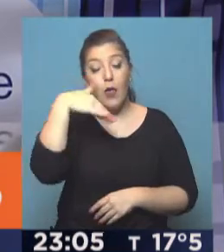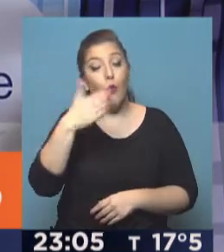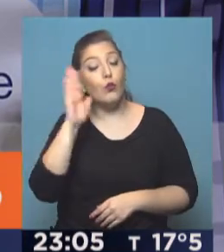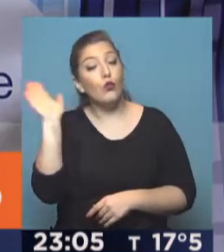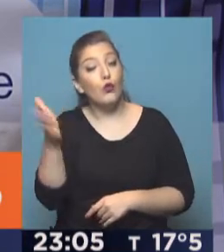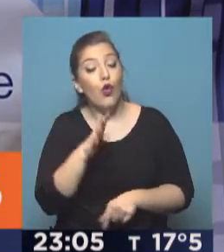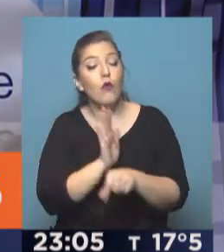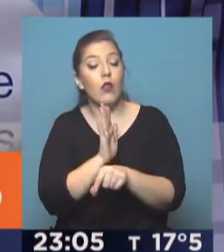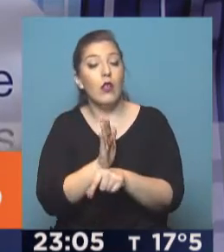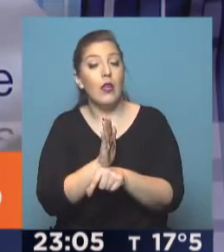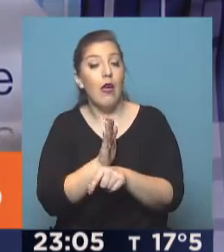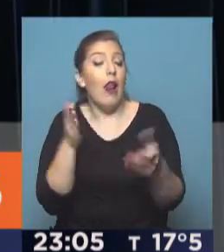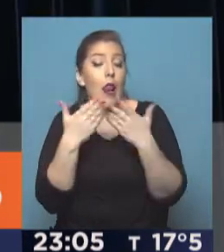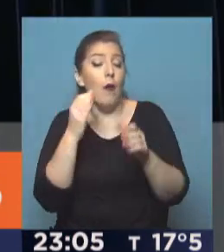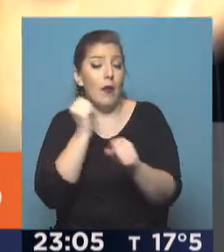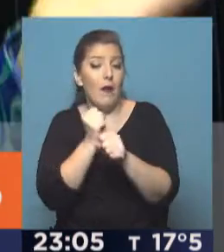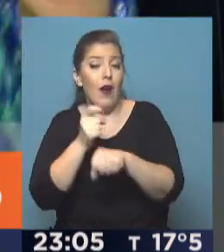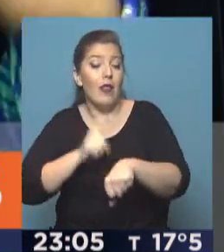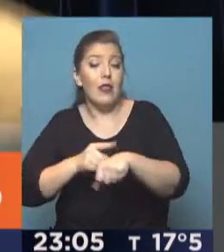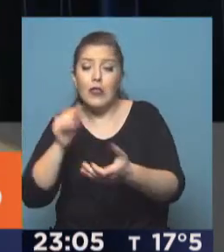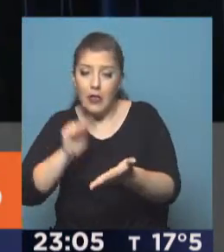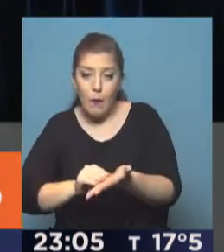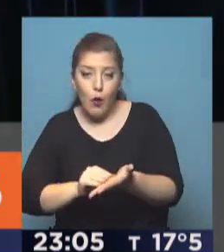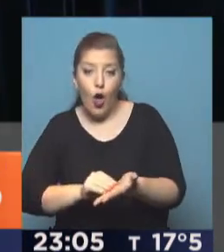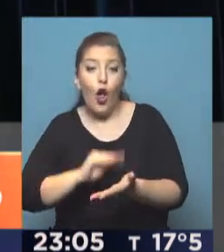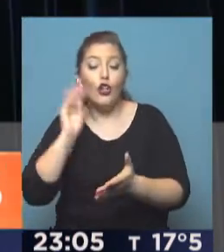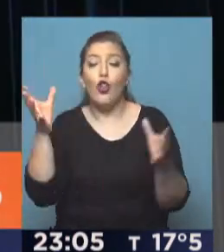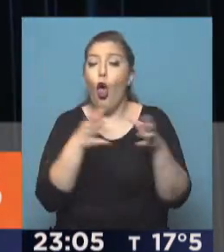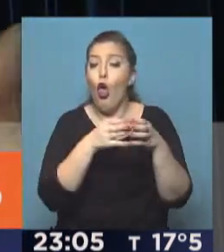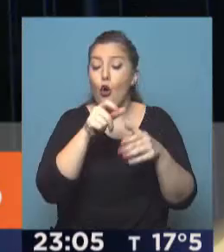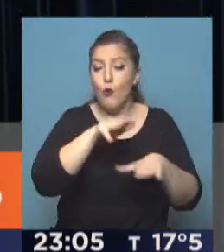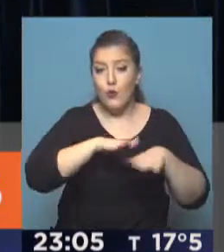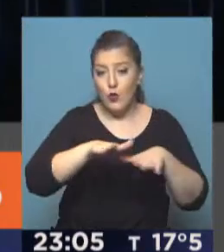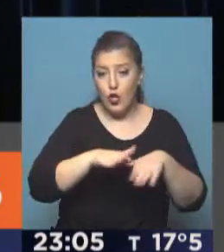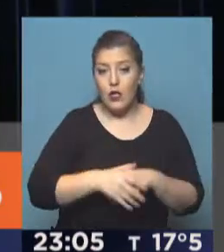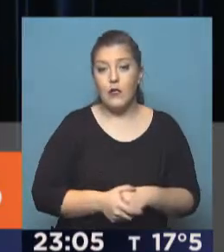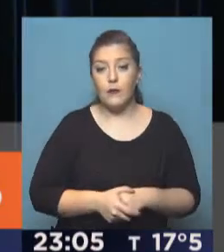están disponibles a trabajar más tiempo. Digamos, toda esta gama de situaciones